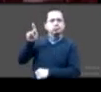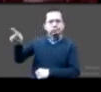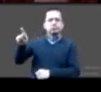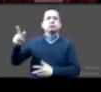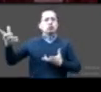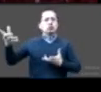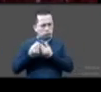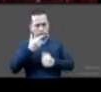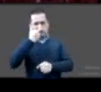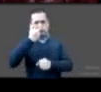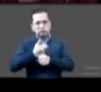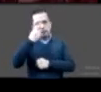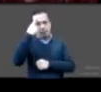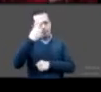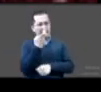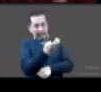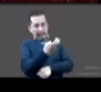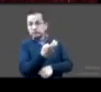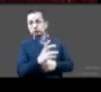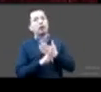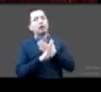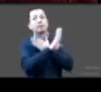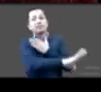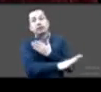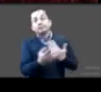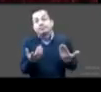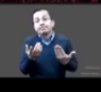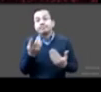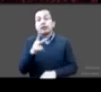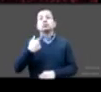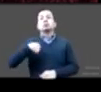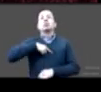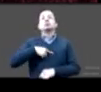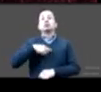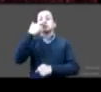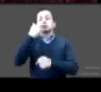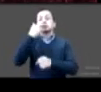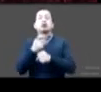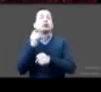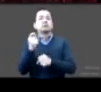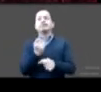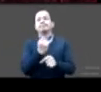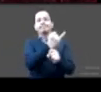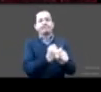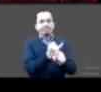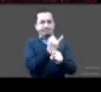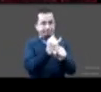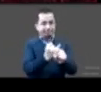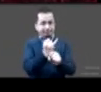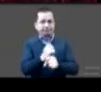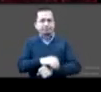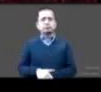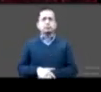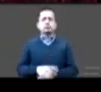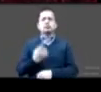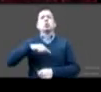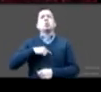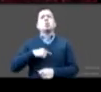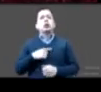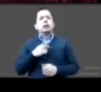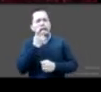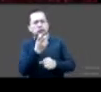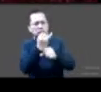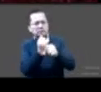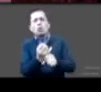ser muy fuerte, pero a nosotros nos toca investigar, ¿no? ¿Y con qué herramientas contamos, ¿no?